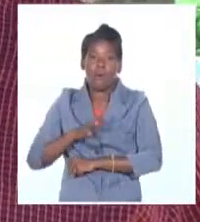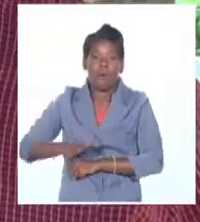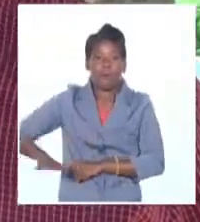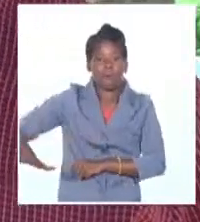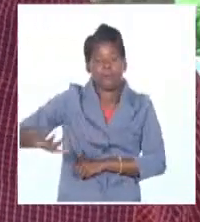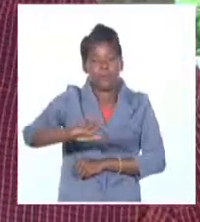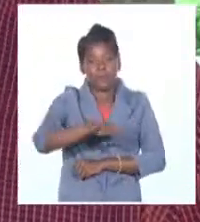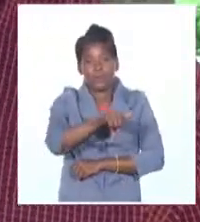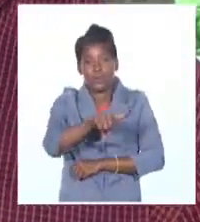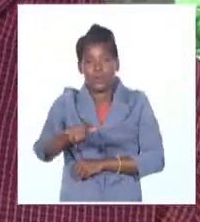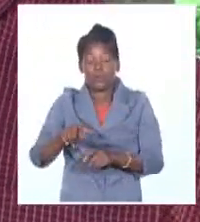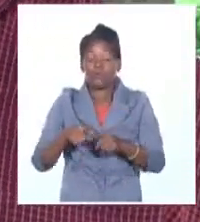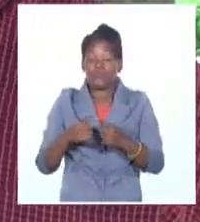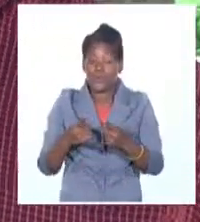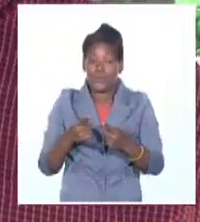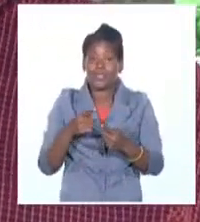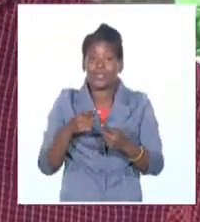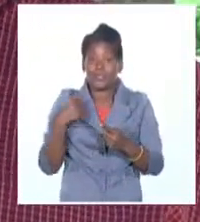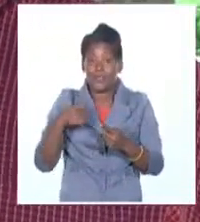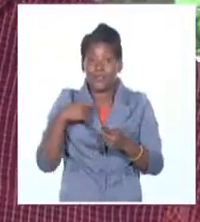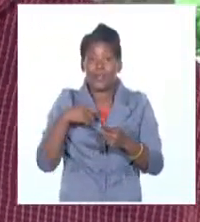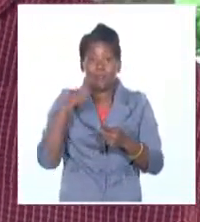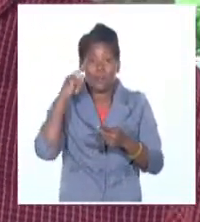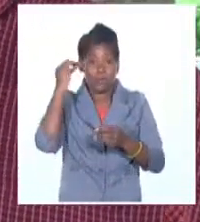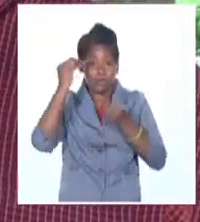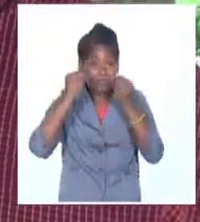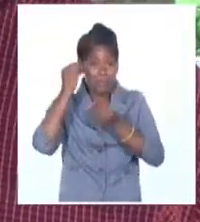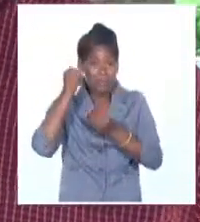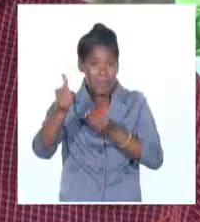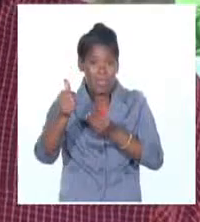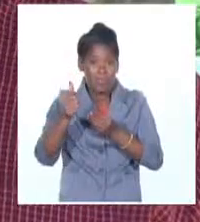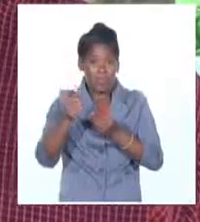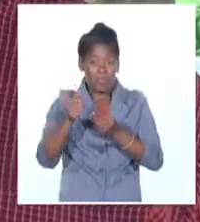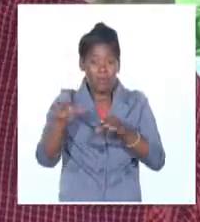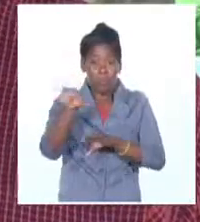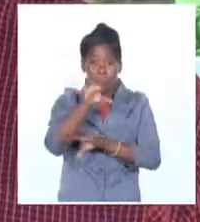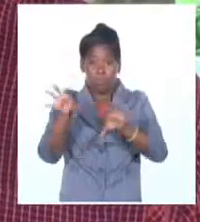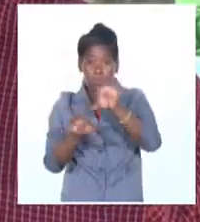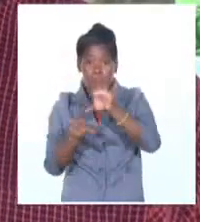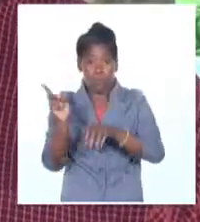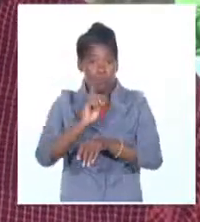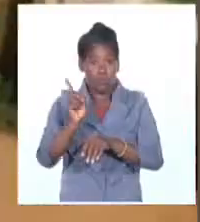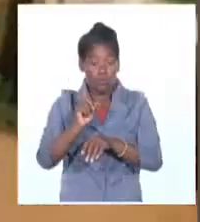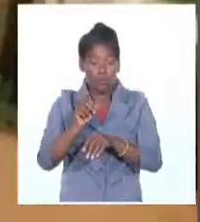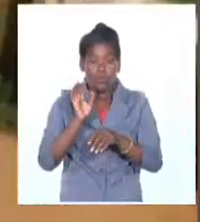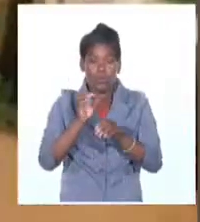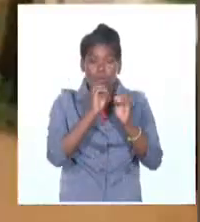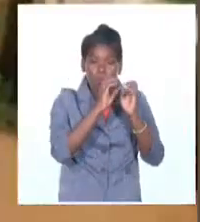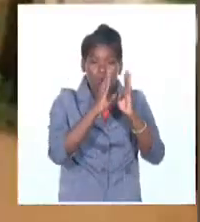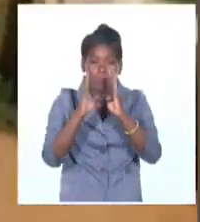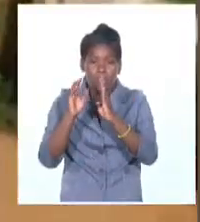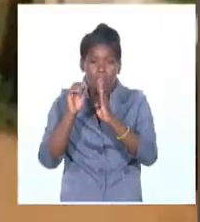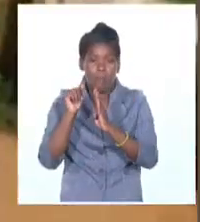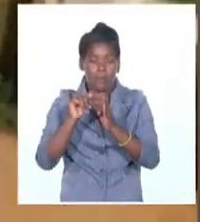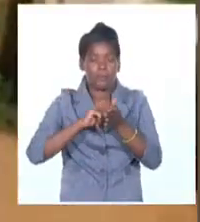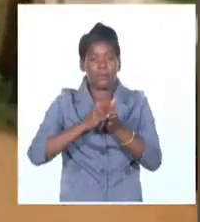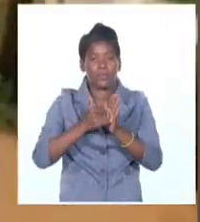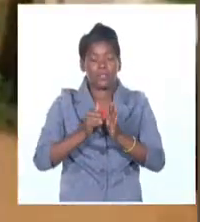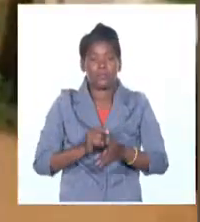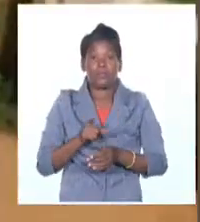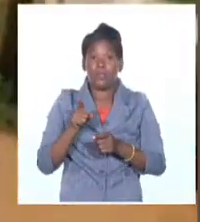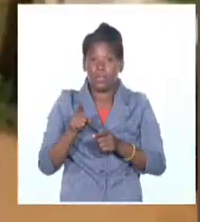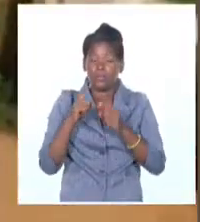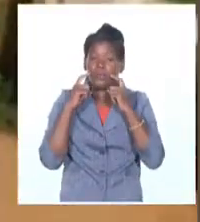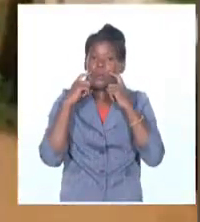porque maicí tiene una geografía bien irregular. Estamos evaluando y en noviembre debemos tener el estudio de factibilidad completo de esas obras. Este es un tema,